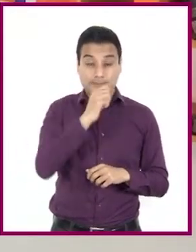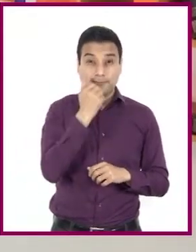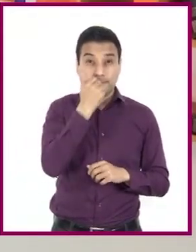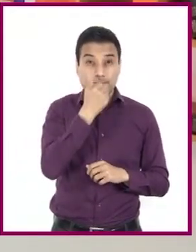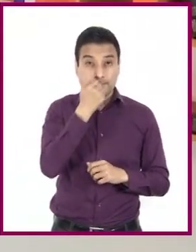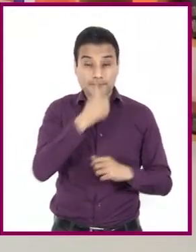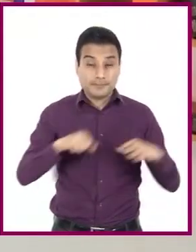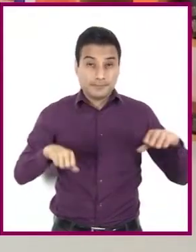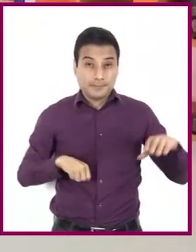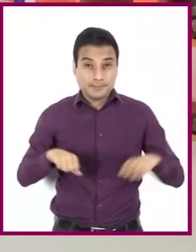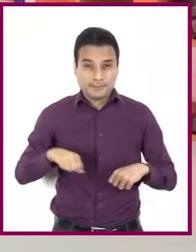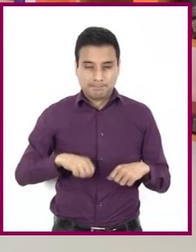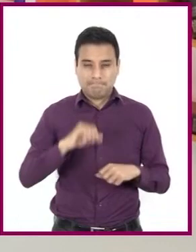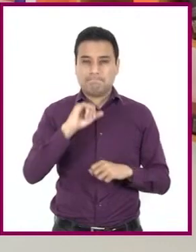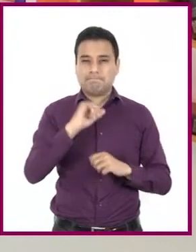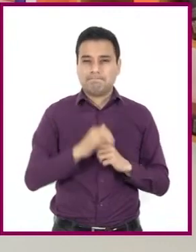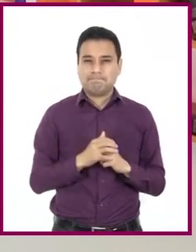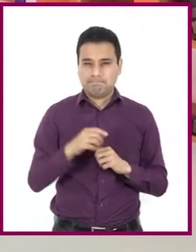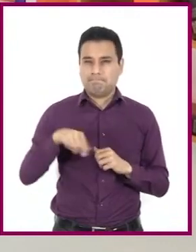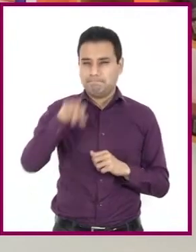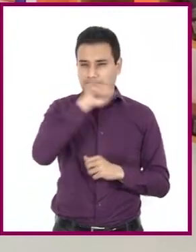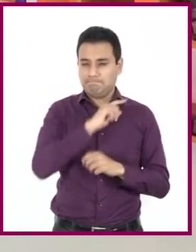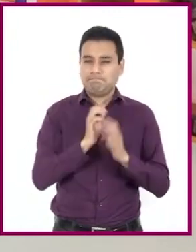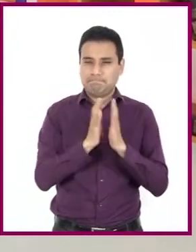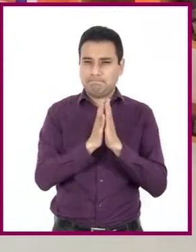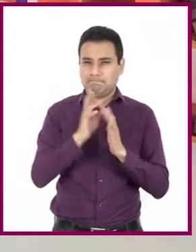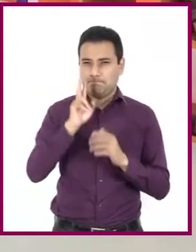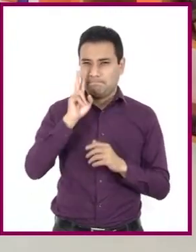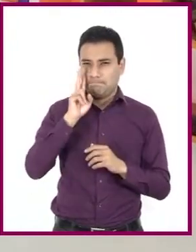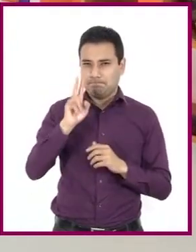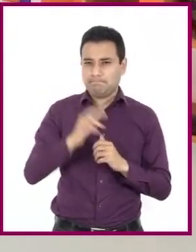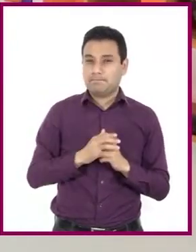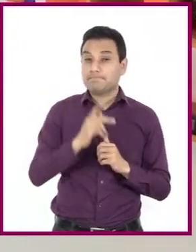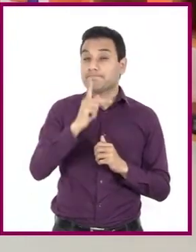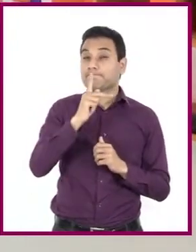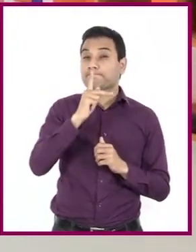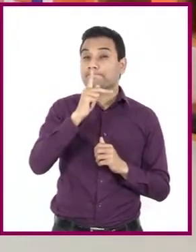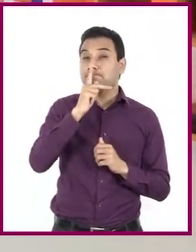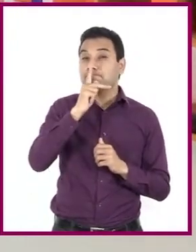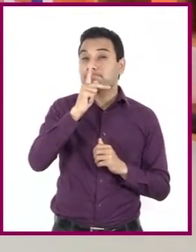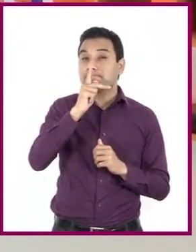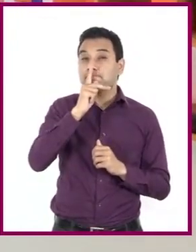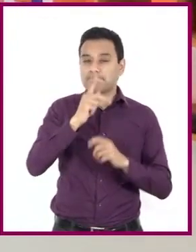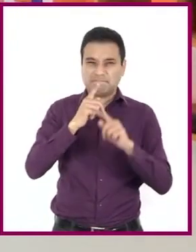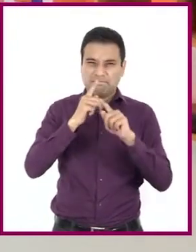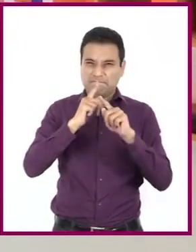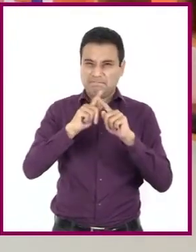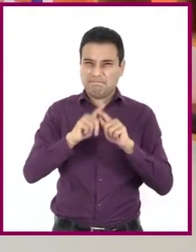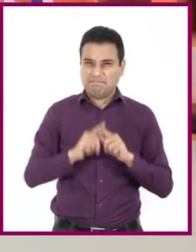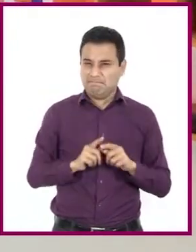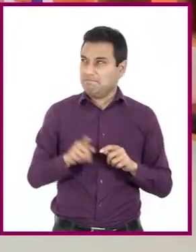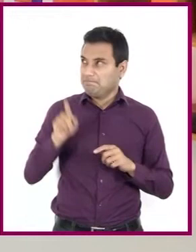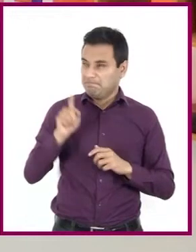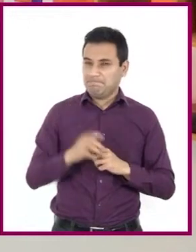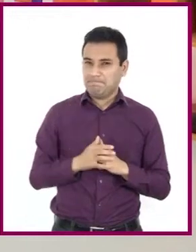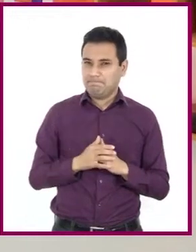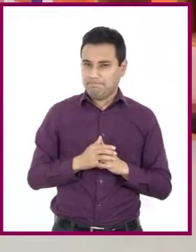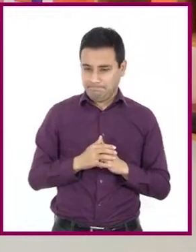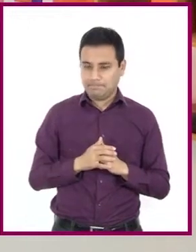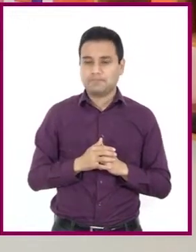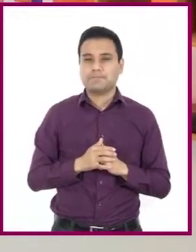¡Claro! Les pido que observen detenidamente las palabras compuestas e imágenes que agregamos y